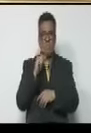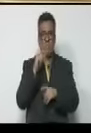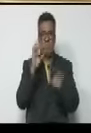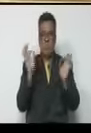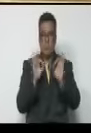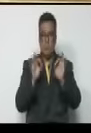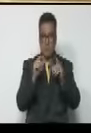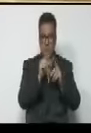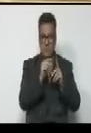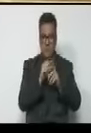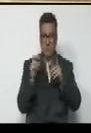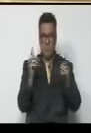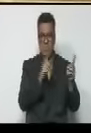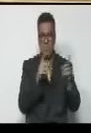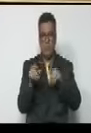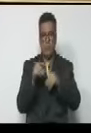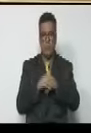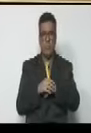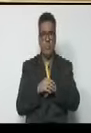más ha anotado en el debate?